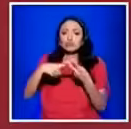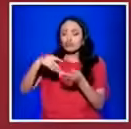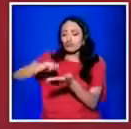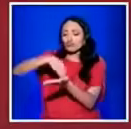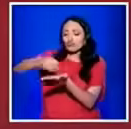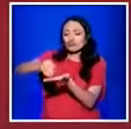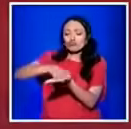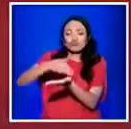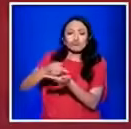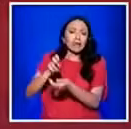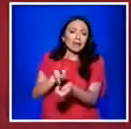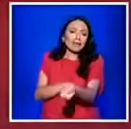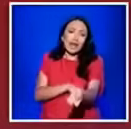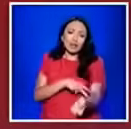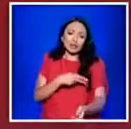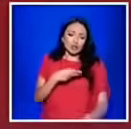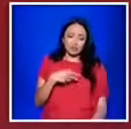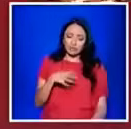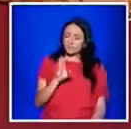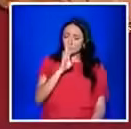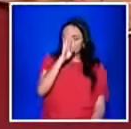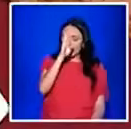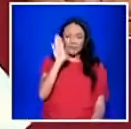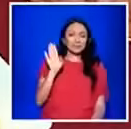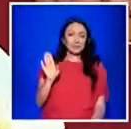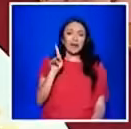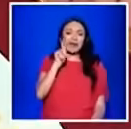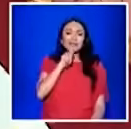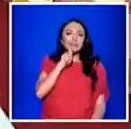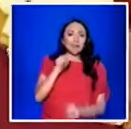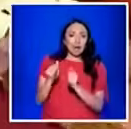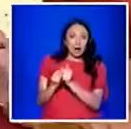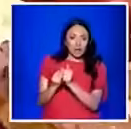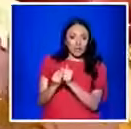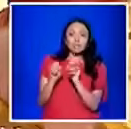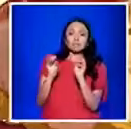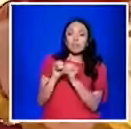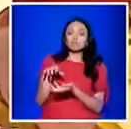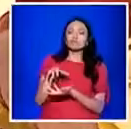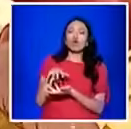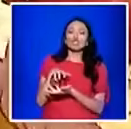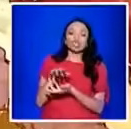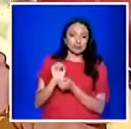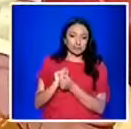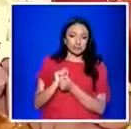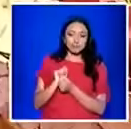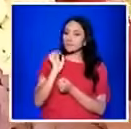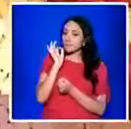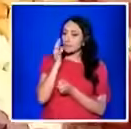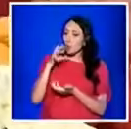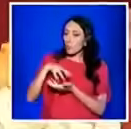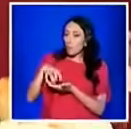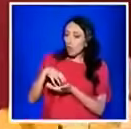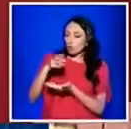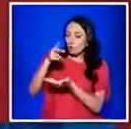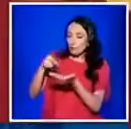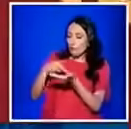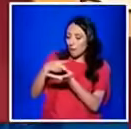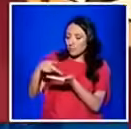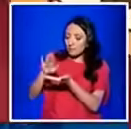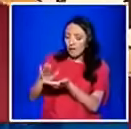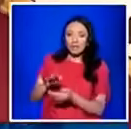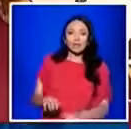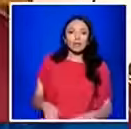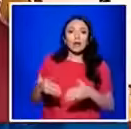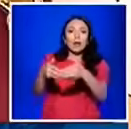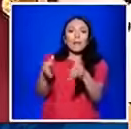chimichurri, que es la tradición que se lleva siempre con los con la carne. Igual los mejores postres, tenemos los mejores postres, los pasteles. Y alguien dice, no,